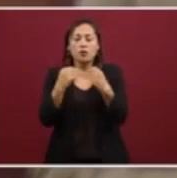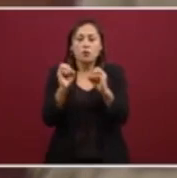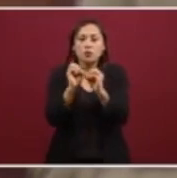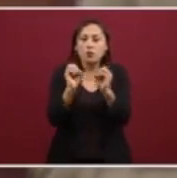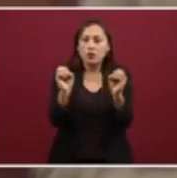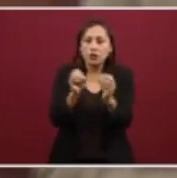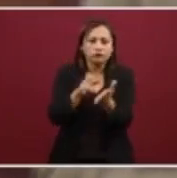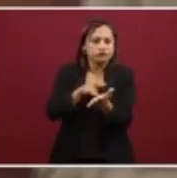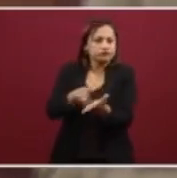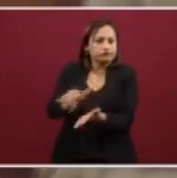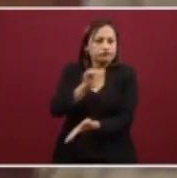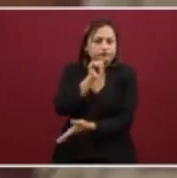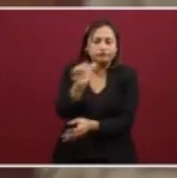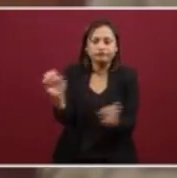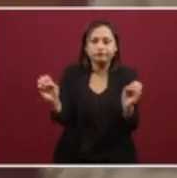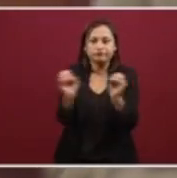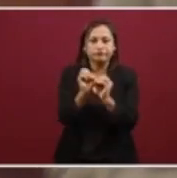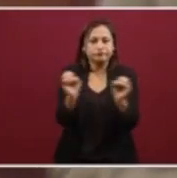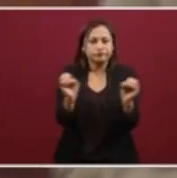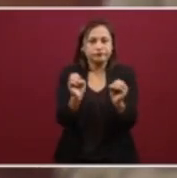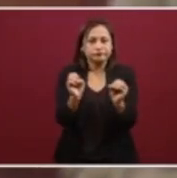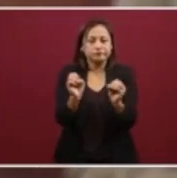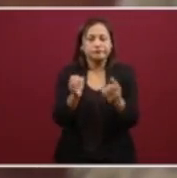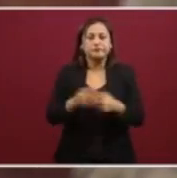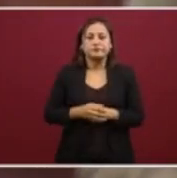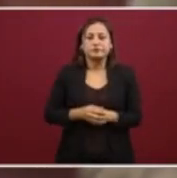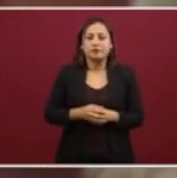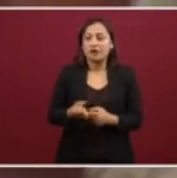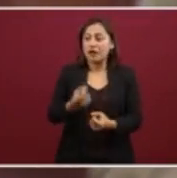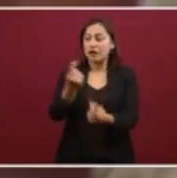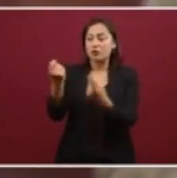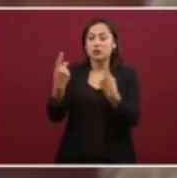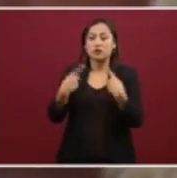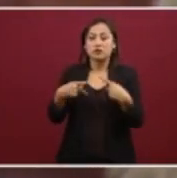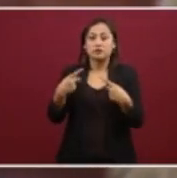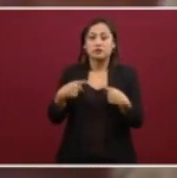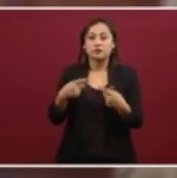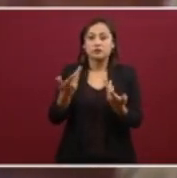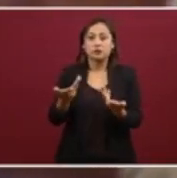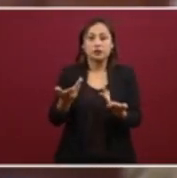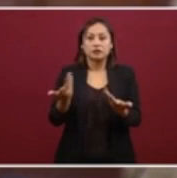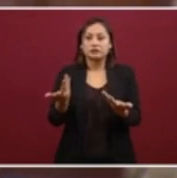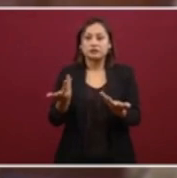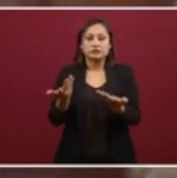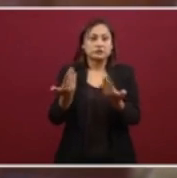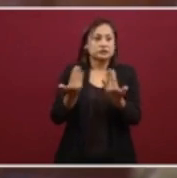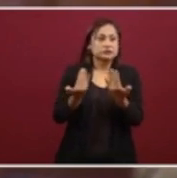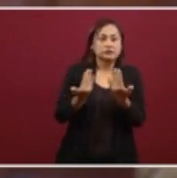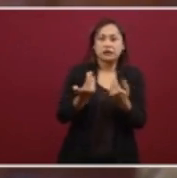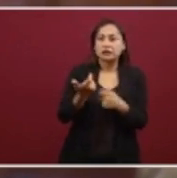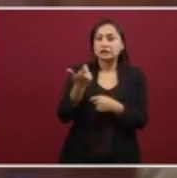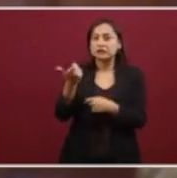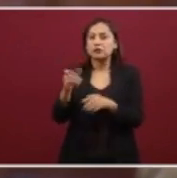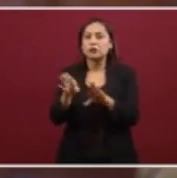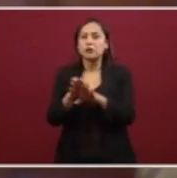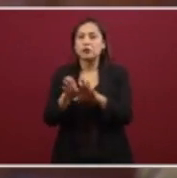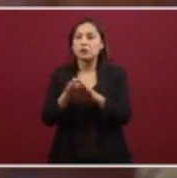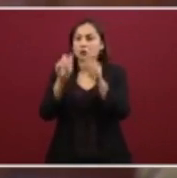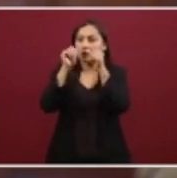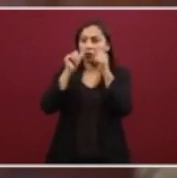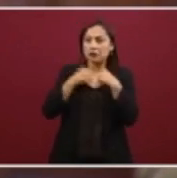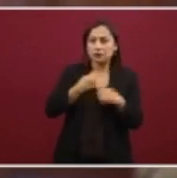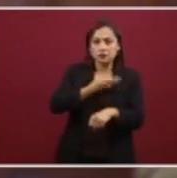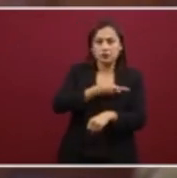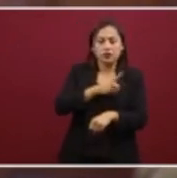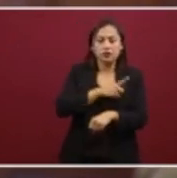tienen el más mínimo dinero para poder tener una atención médica. Mi propuesta, señor presidente, que ojalá